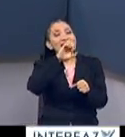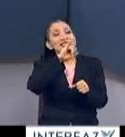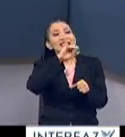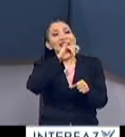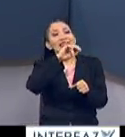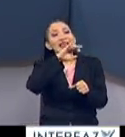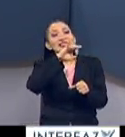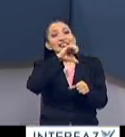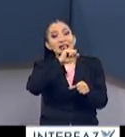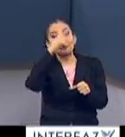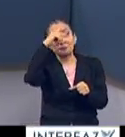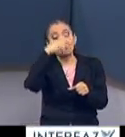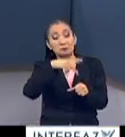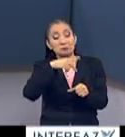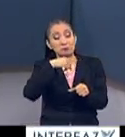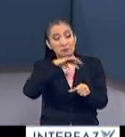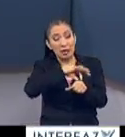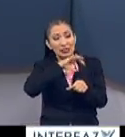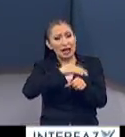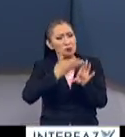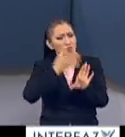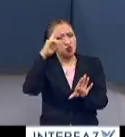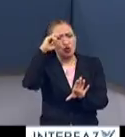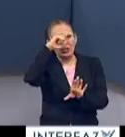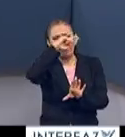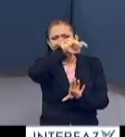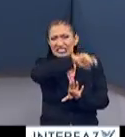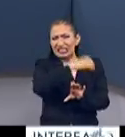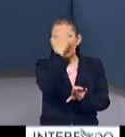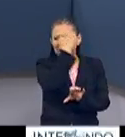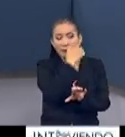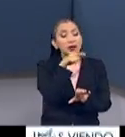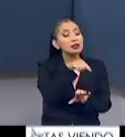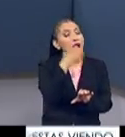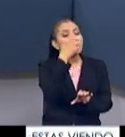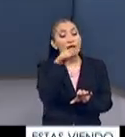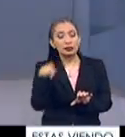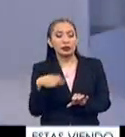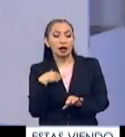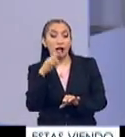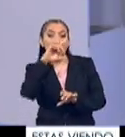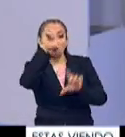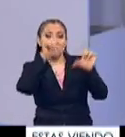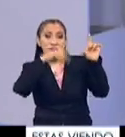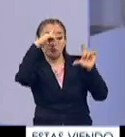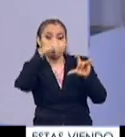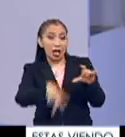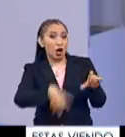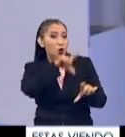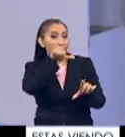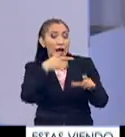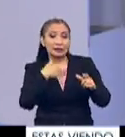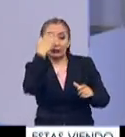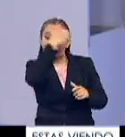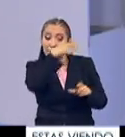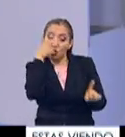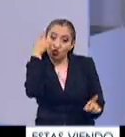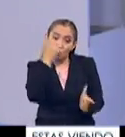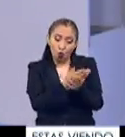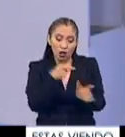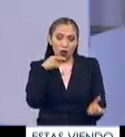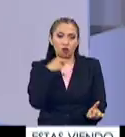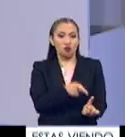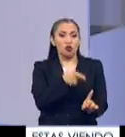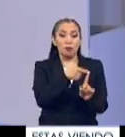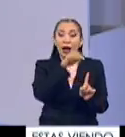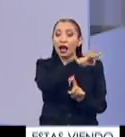Médicas, que es un examen muy difícil. Entonces, ¿quién lo aplica ese examen? Es un examen que se aplica a nivel nacional. ¿A nivel nacional? Sí, es un